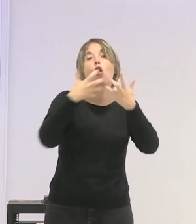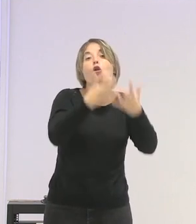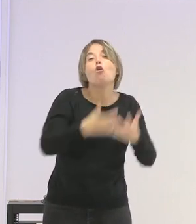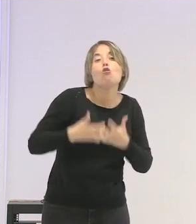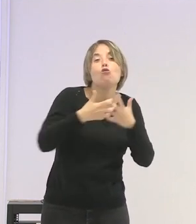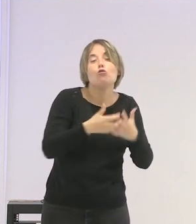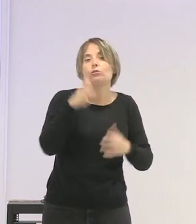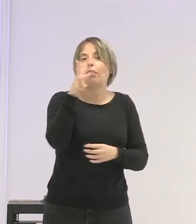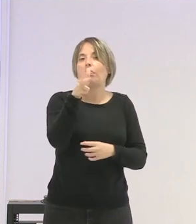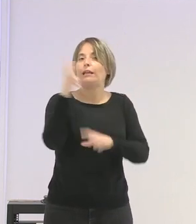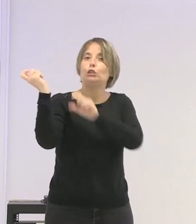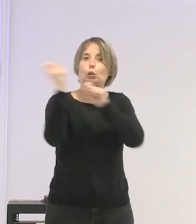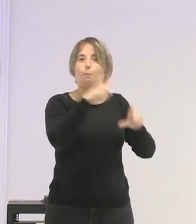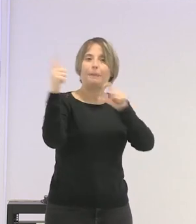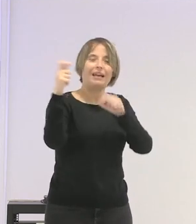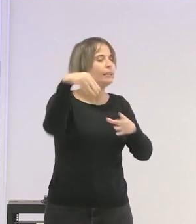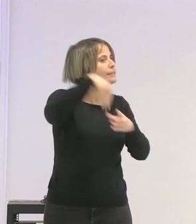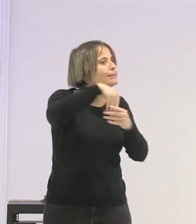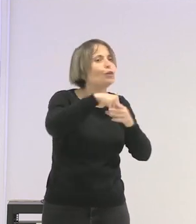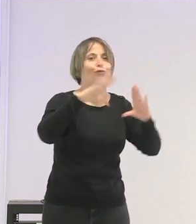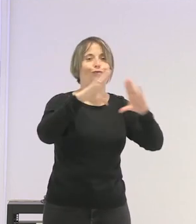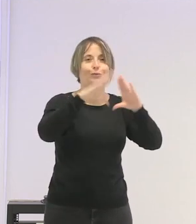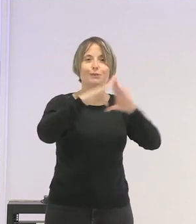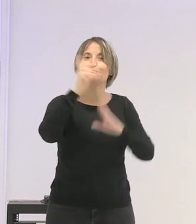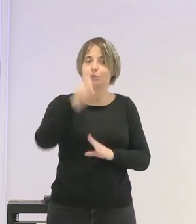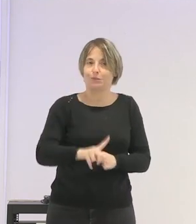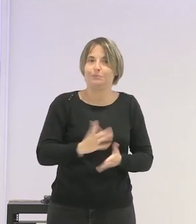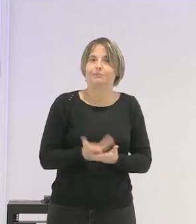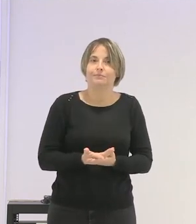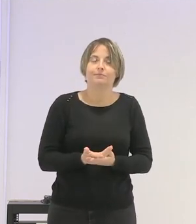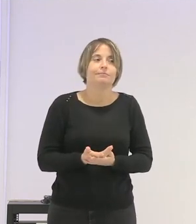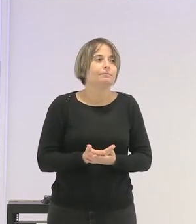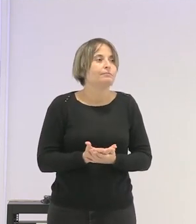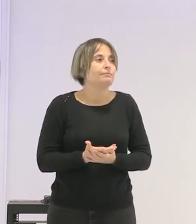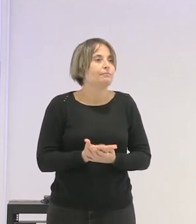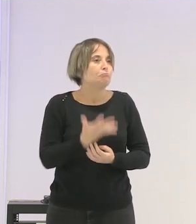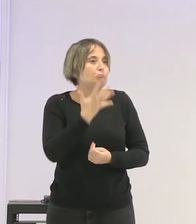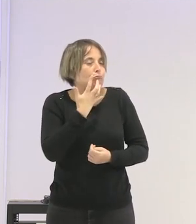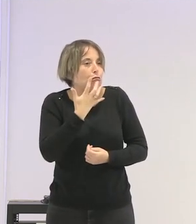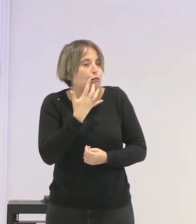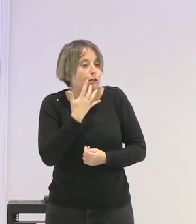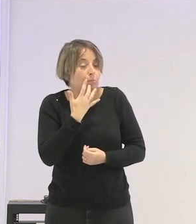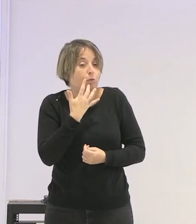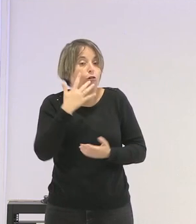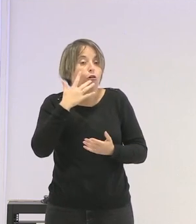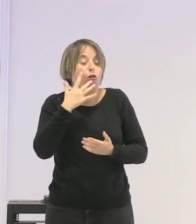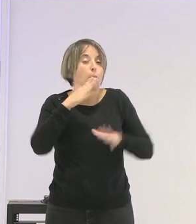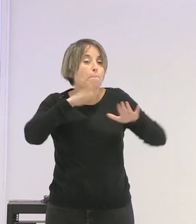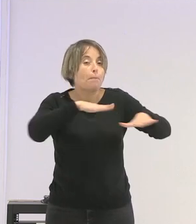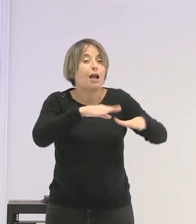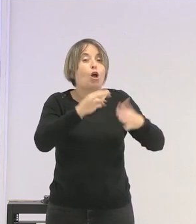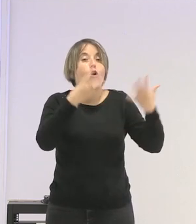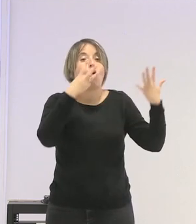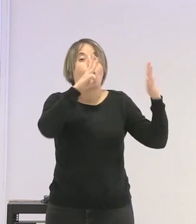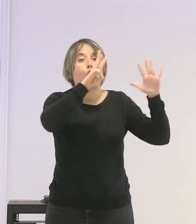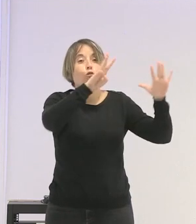los migrantes tienen que estar en primera línea. Creo que en parte, bueno, por ejemplo, en las reivindicaciones del 8M en Madrid han estado